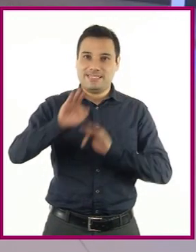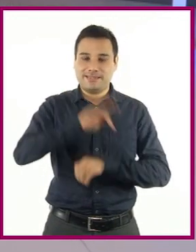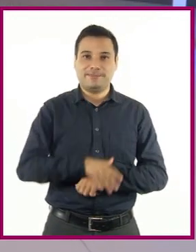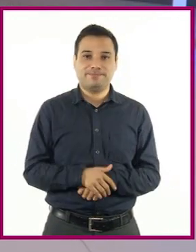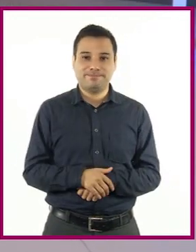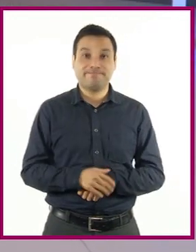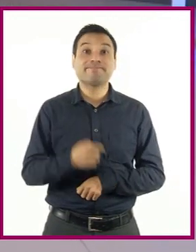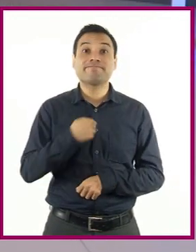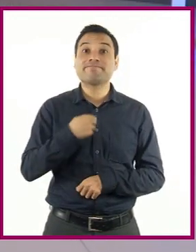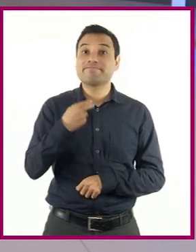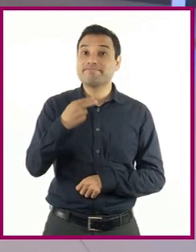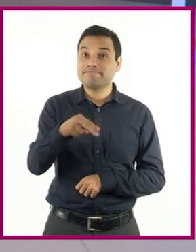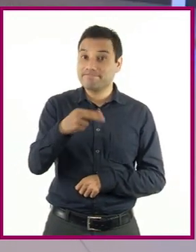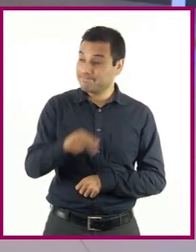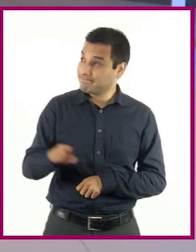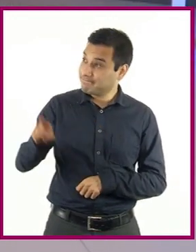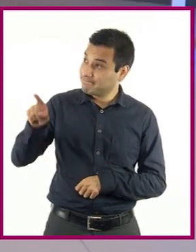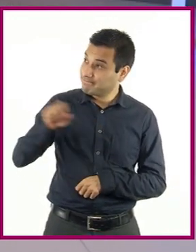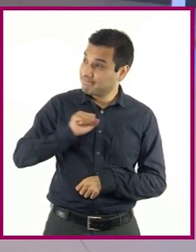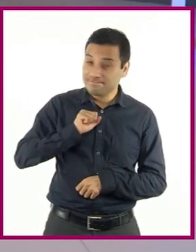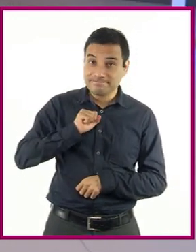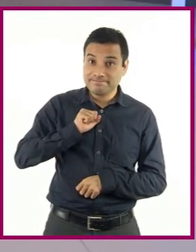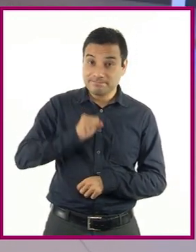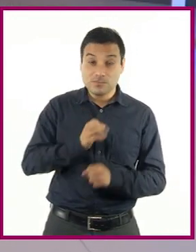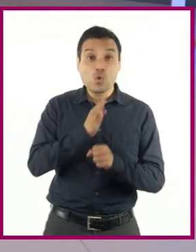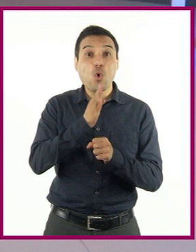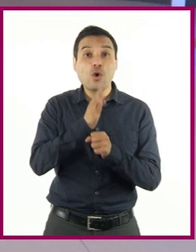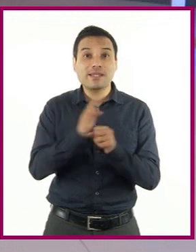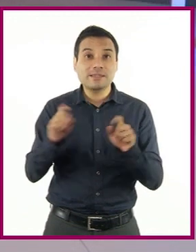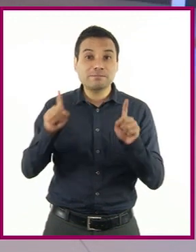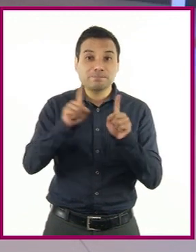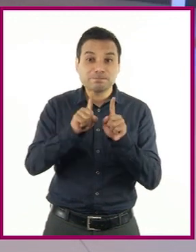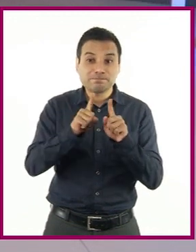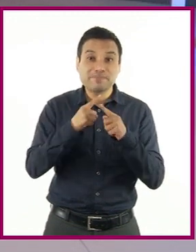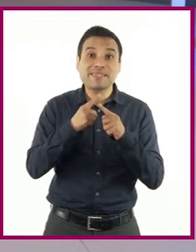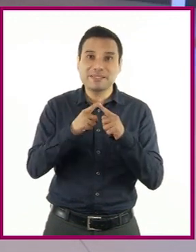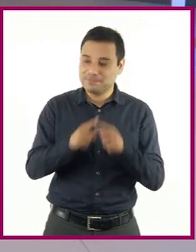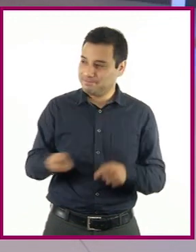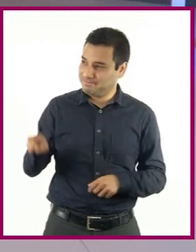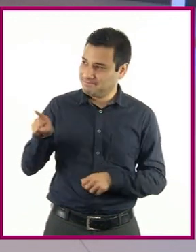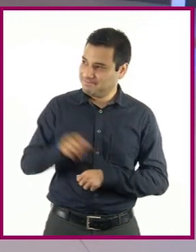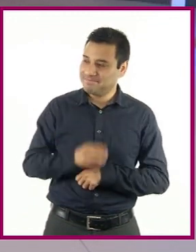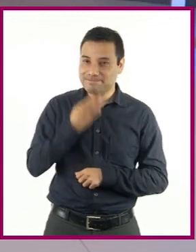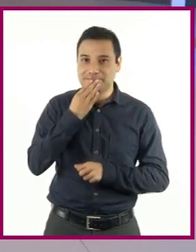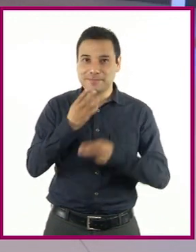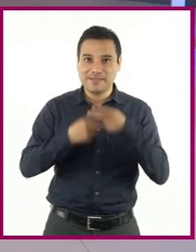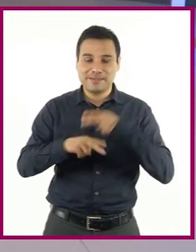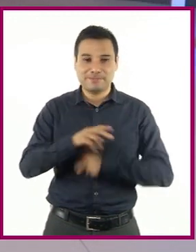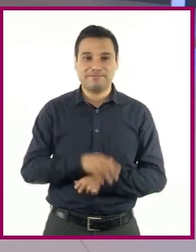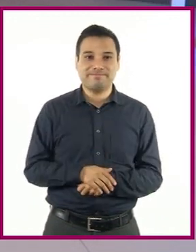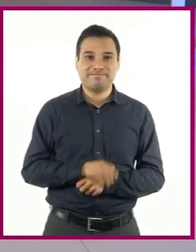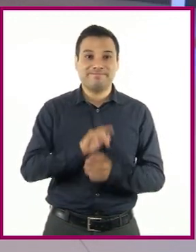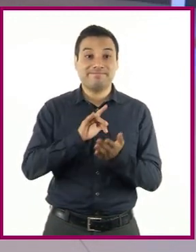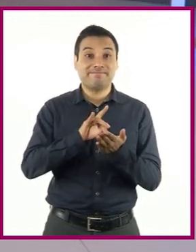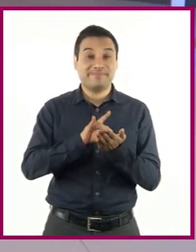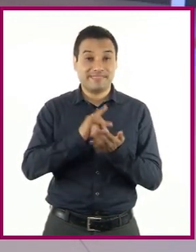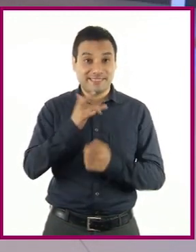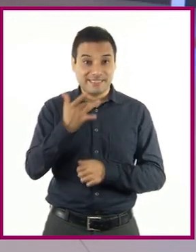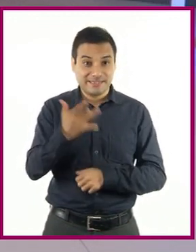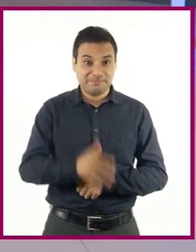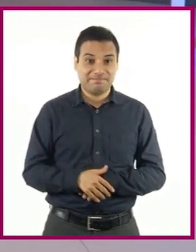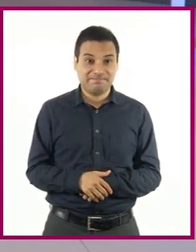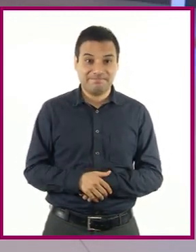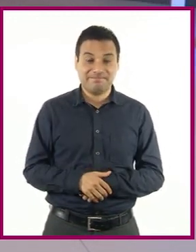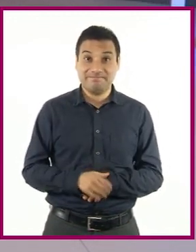Yo soy el maestro Antonio Campos, Auxillo, y en esta ocasión me acompaña Nadia Jiménez. Bienvenida. Muchas gracias, maestro.